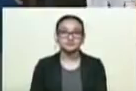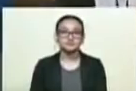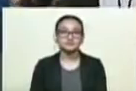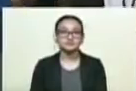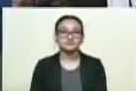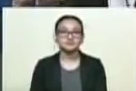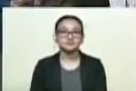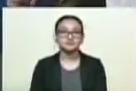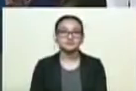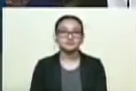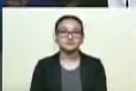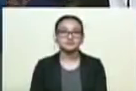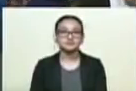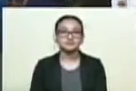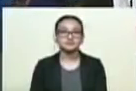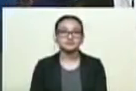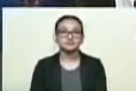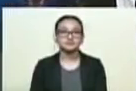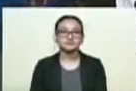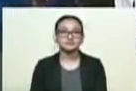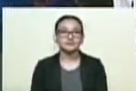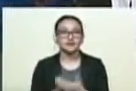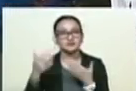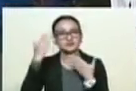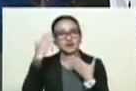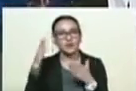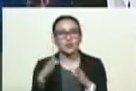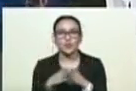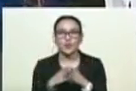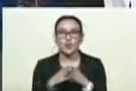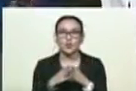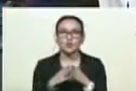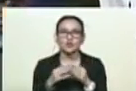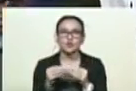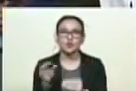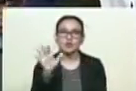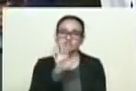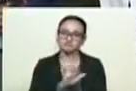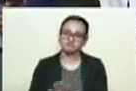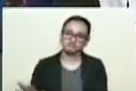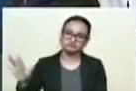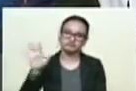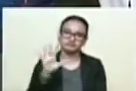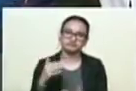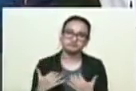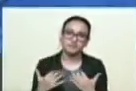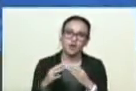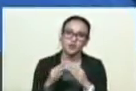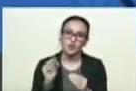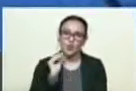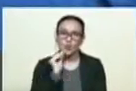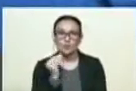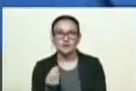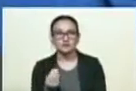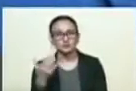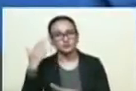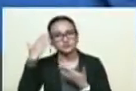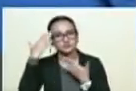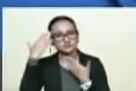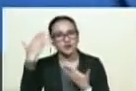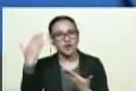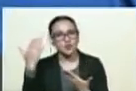Bueno, presidente, un saludo a toda la patria, un saludo a toda la juventud de la patria y un saludo